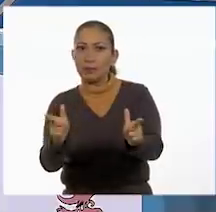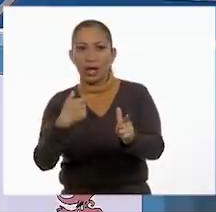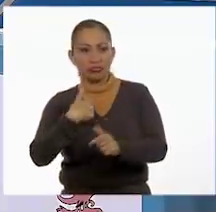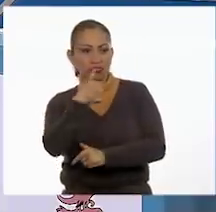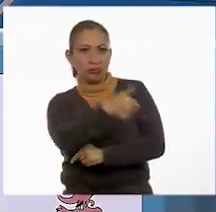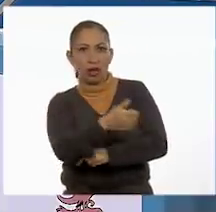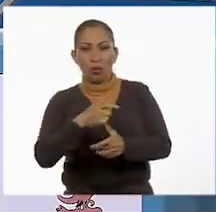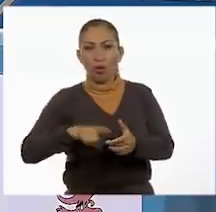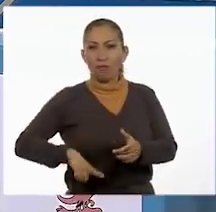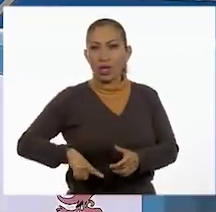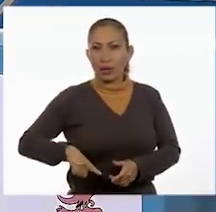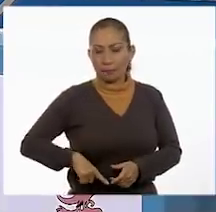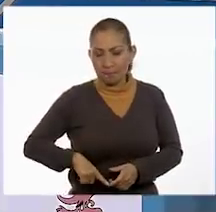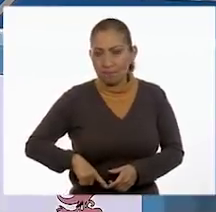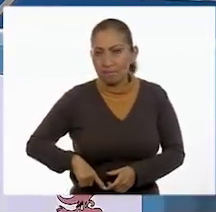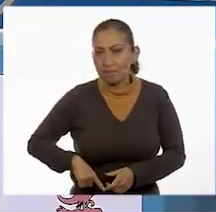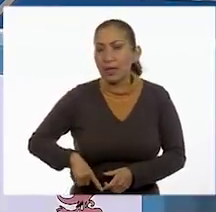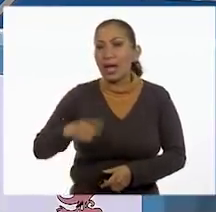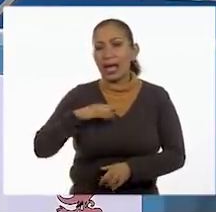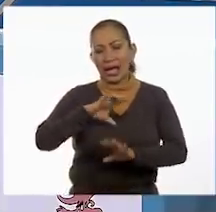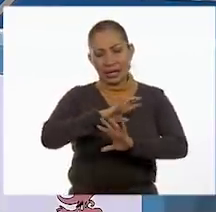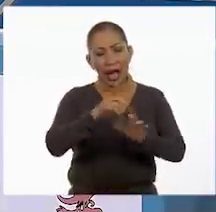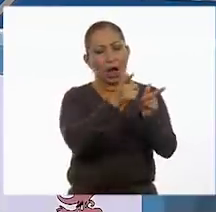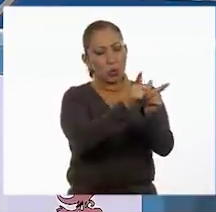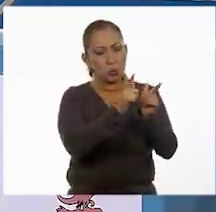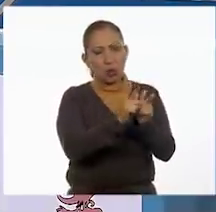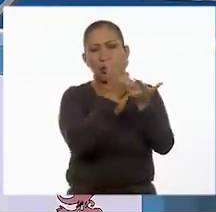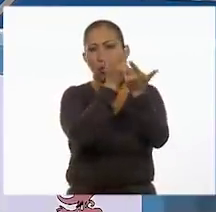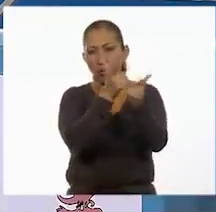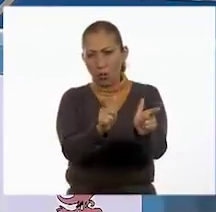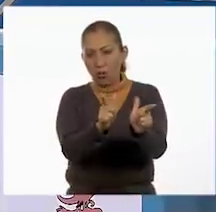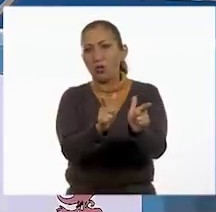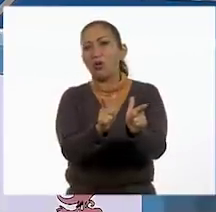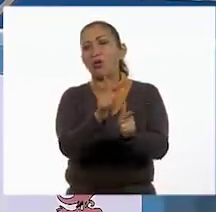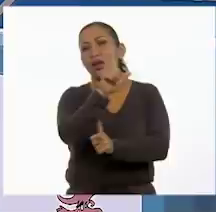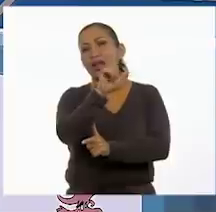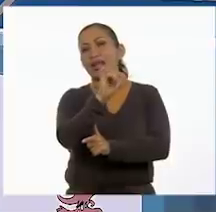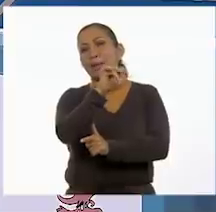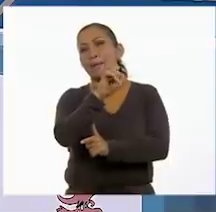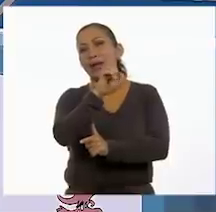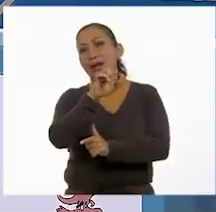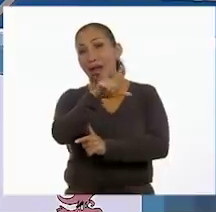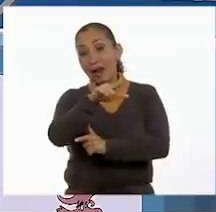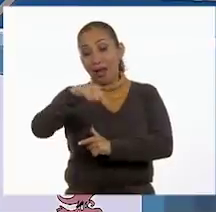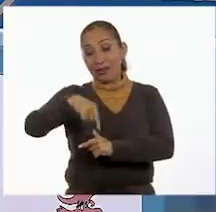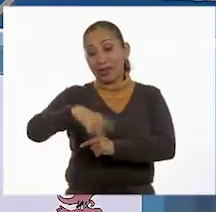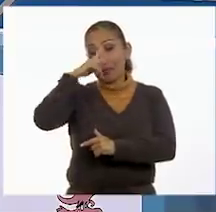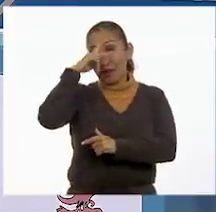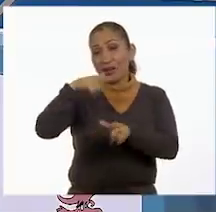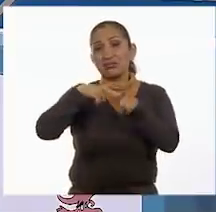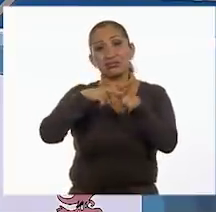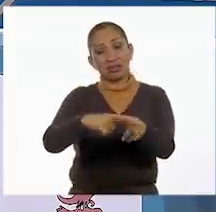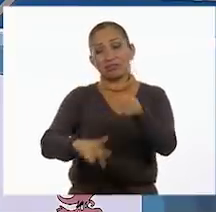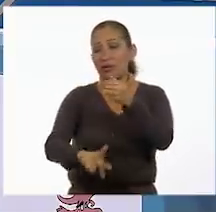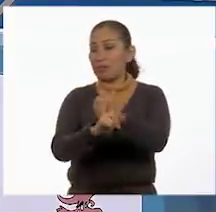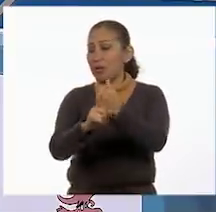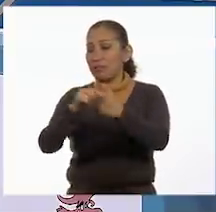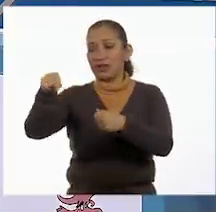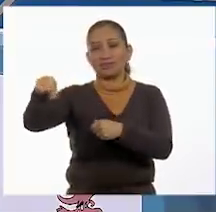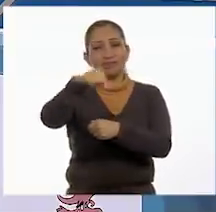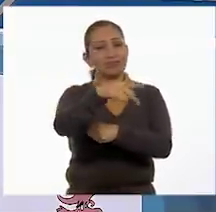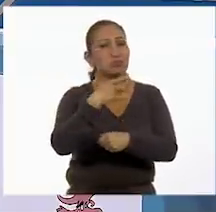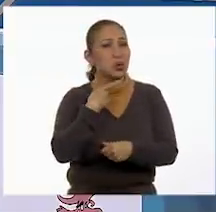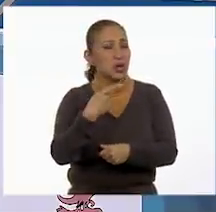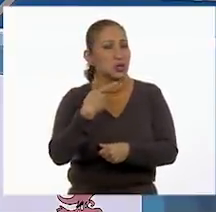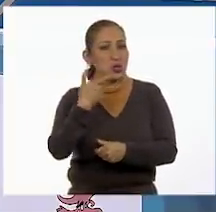soberana. Los liberales habían triunfado, pero como muy bien dijo Ton, en nuestro país se seguían enfrentando problemas